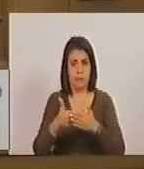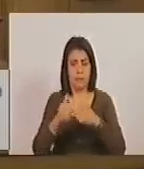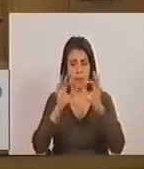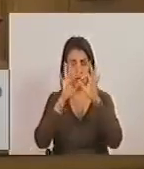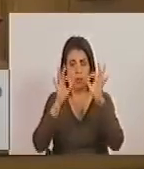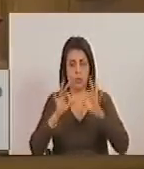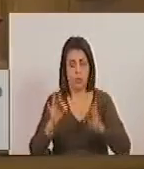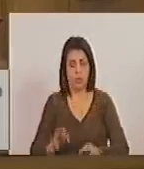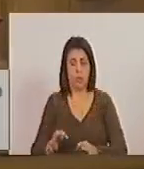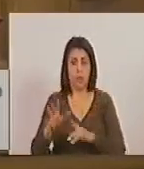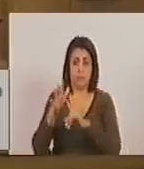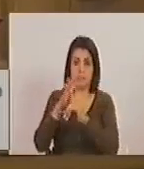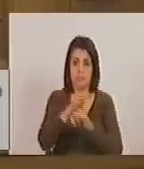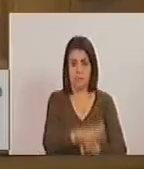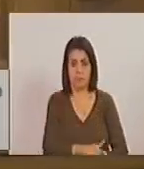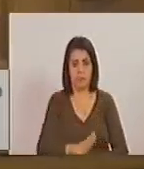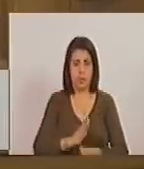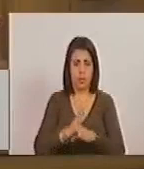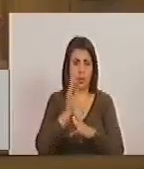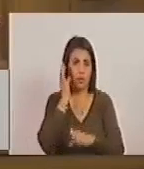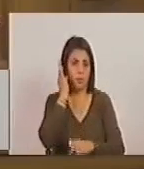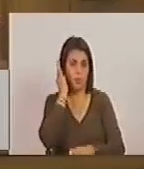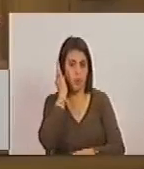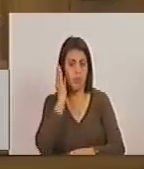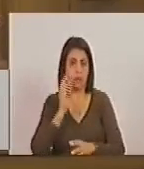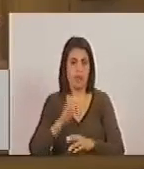de discriminación contra la mujer,